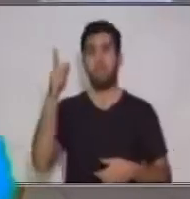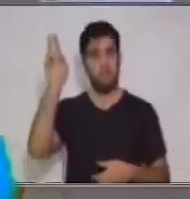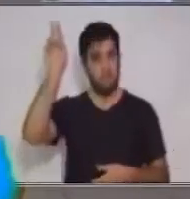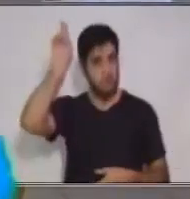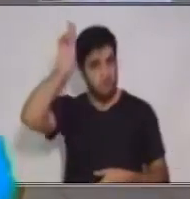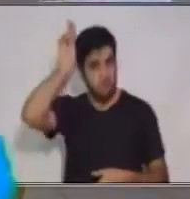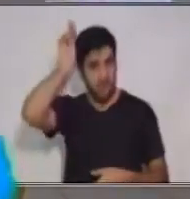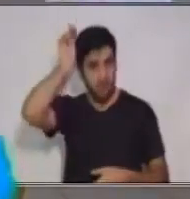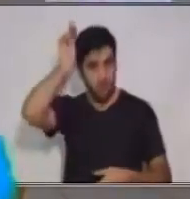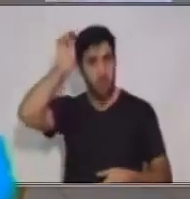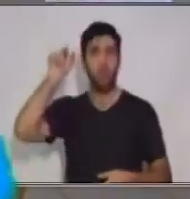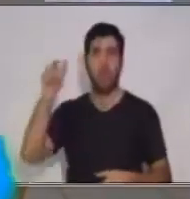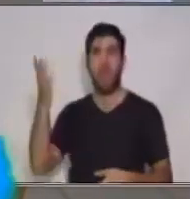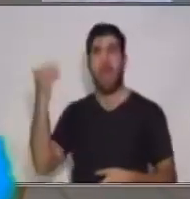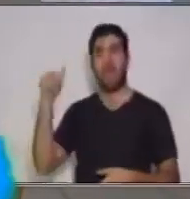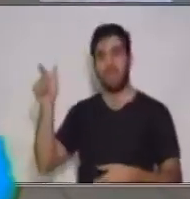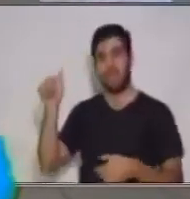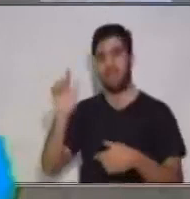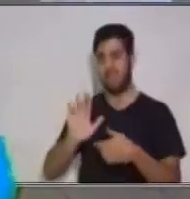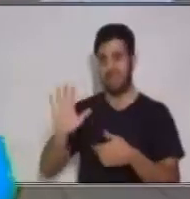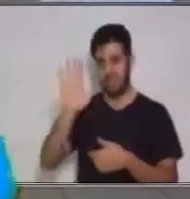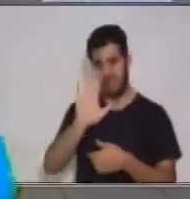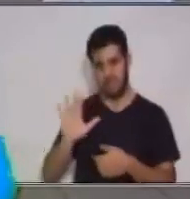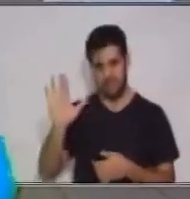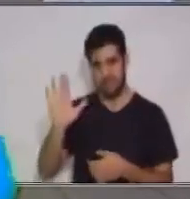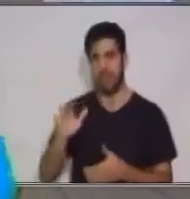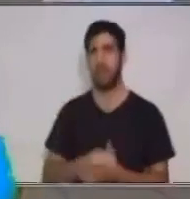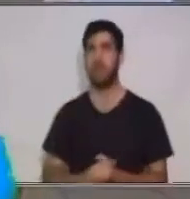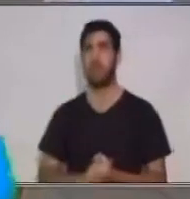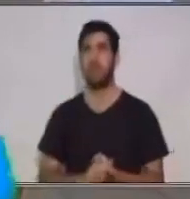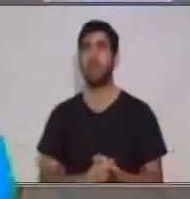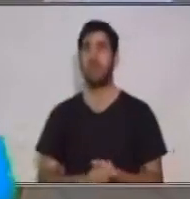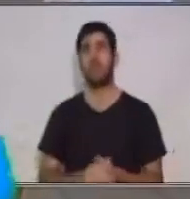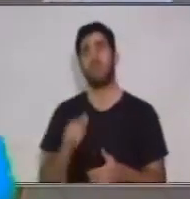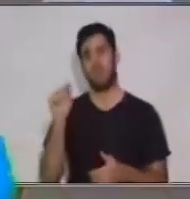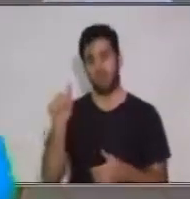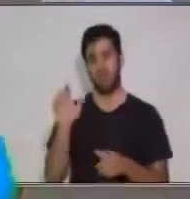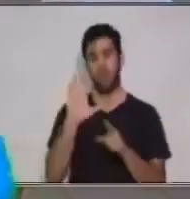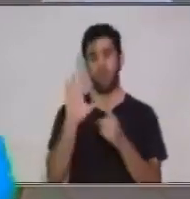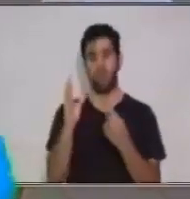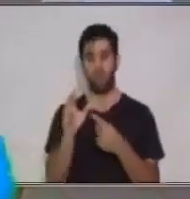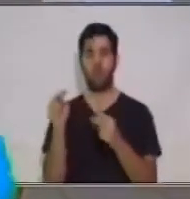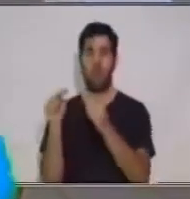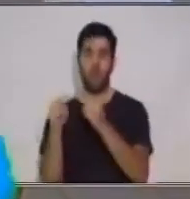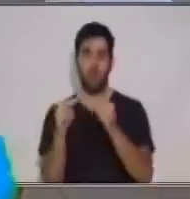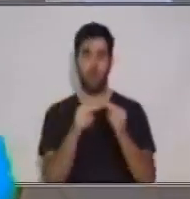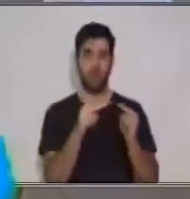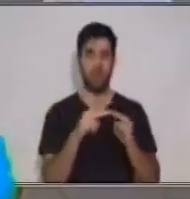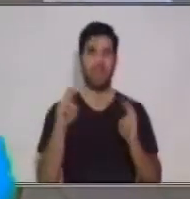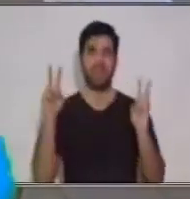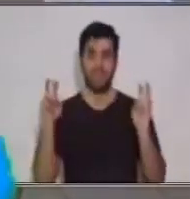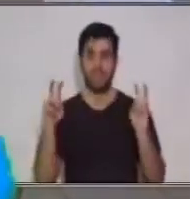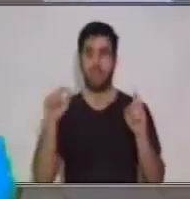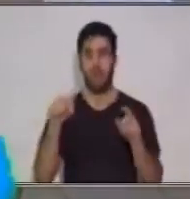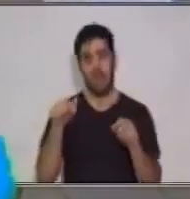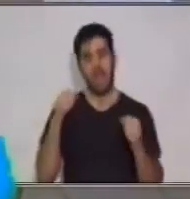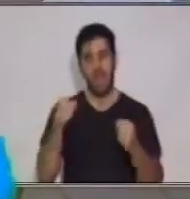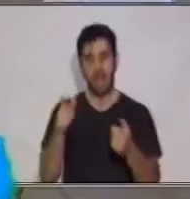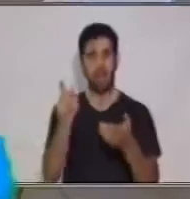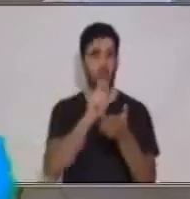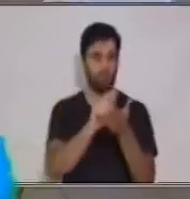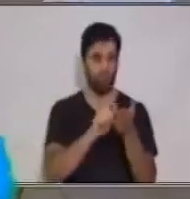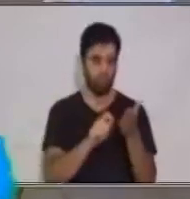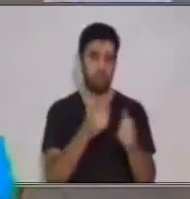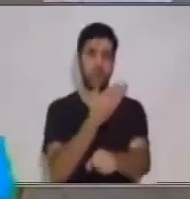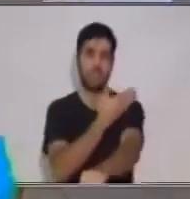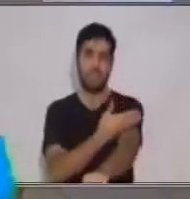Entonces, estas culturas americanas son las que se conocen como parte de la literatura o en donde podemos